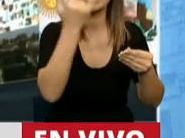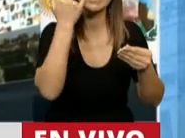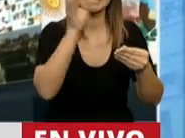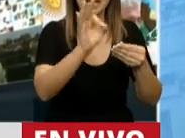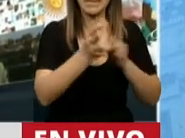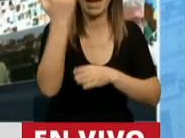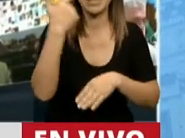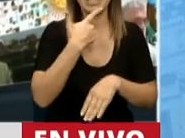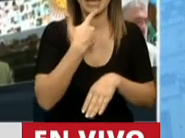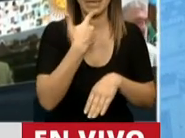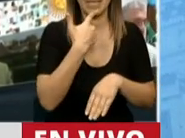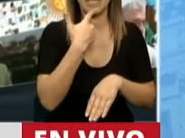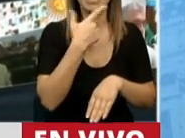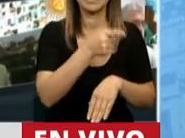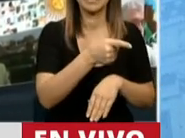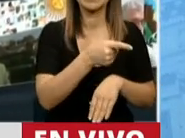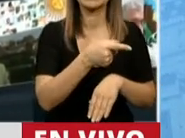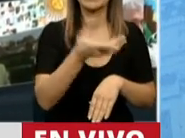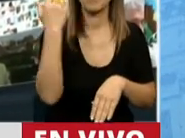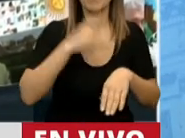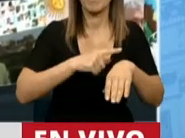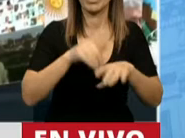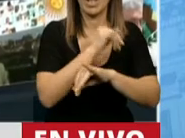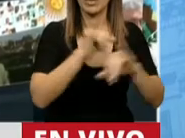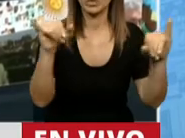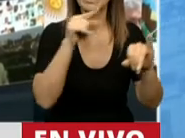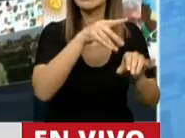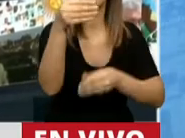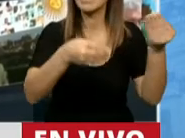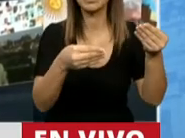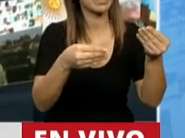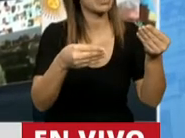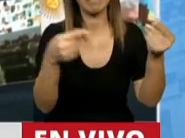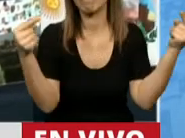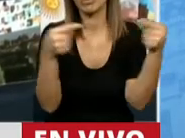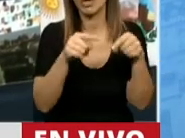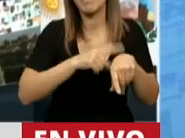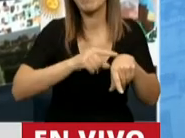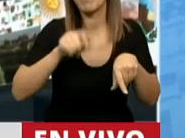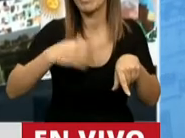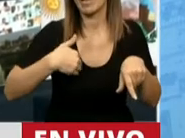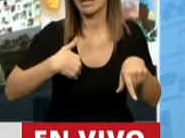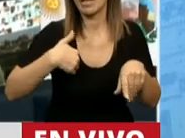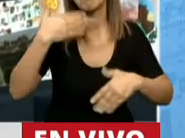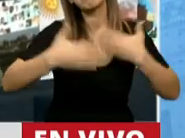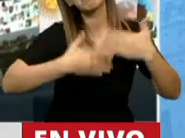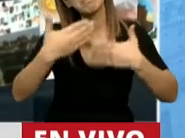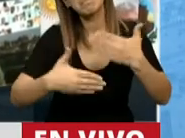septiembre, cuando el ministro Lacunza lo anuncia, que no era un presupuesto viable para el país en ese momento. Ahora, después,